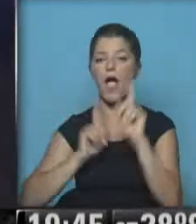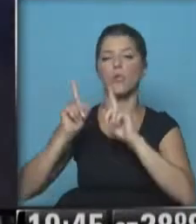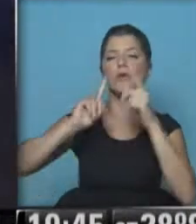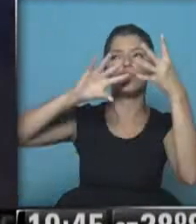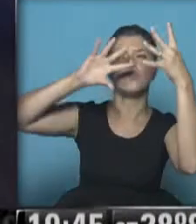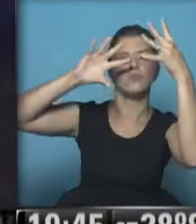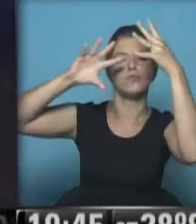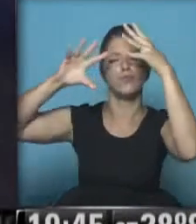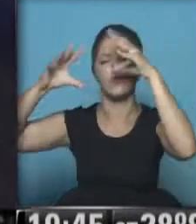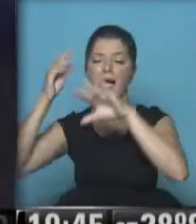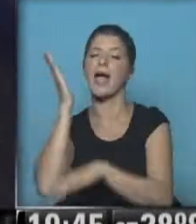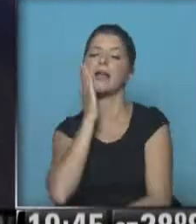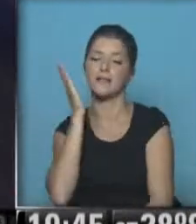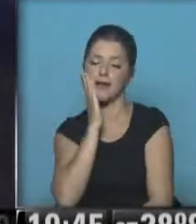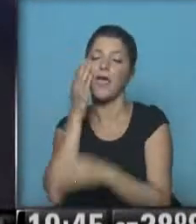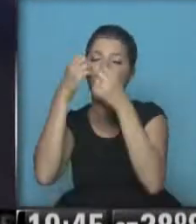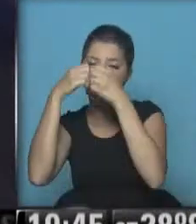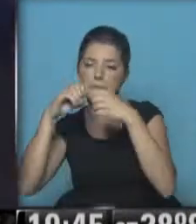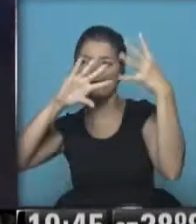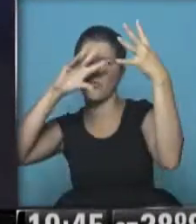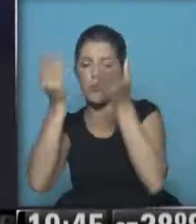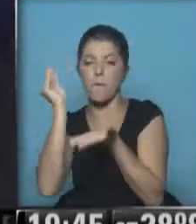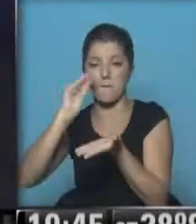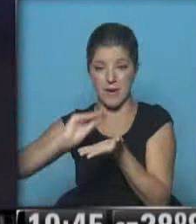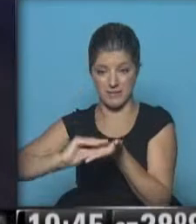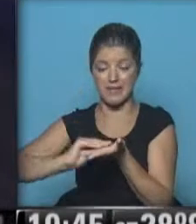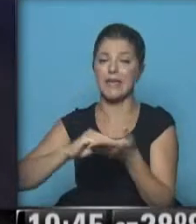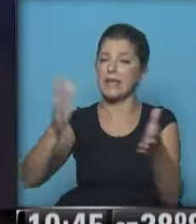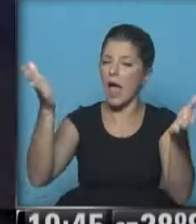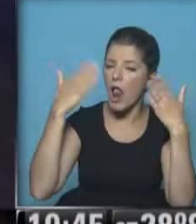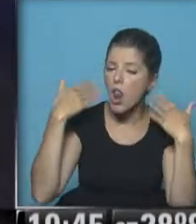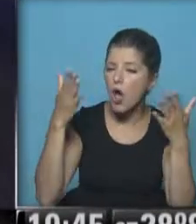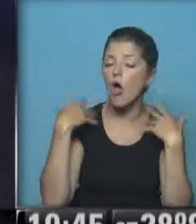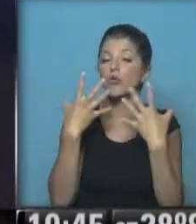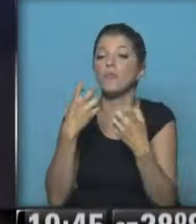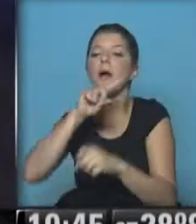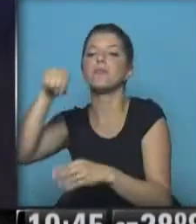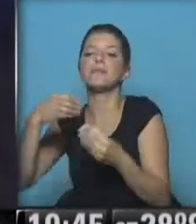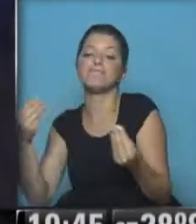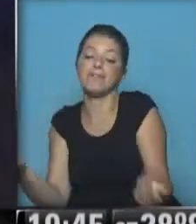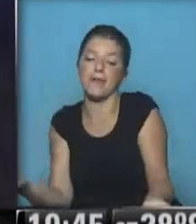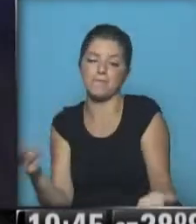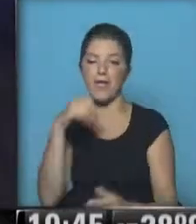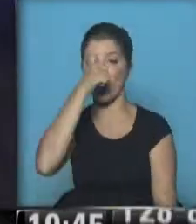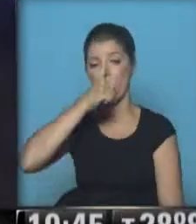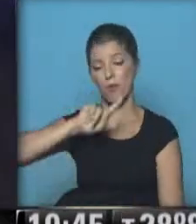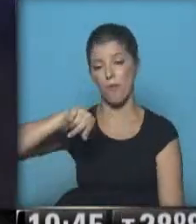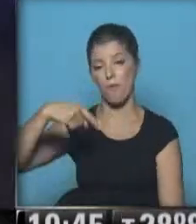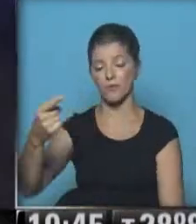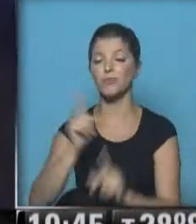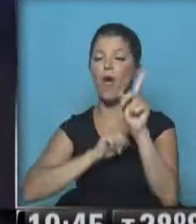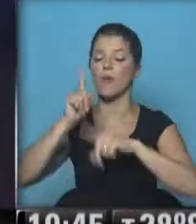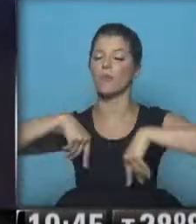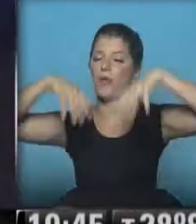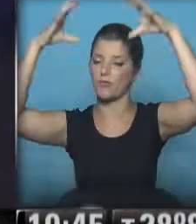nublado a partir de la tarde comenzará a aumentar la nubosidad y tanto calor y tanta humedad traerá lamentablemente el día domingo la probabilidad de